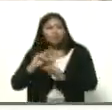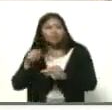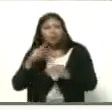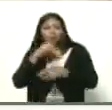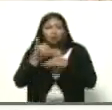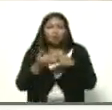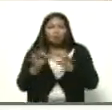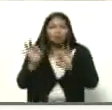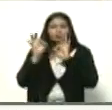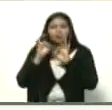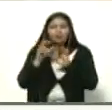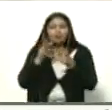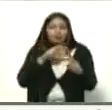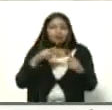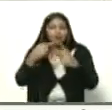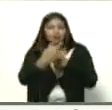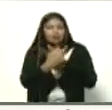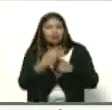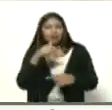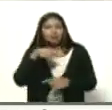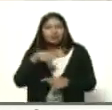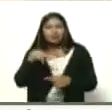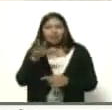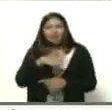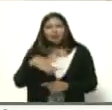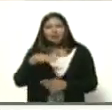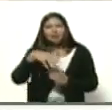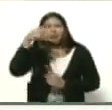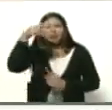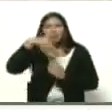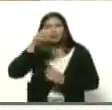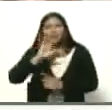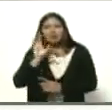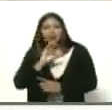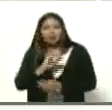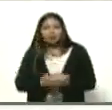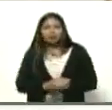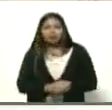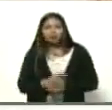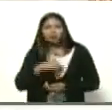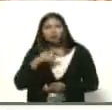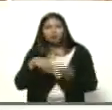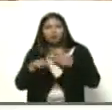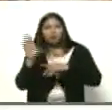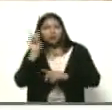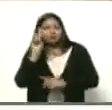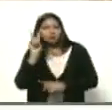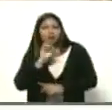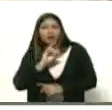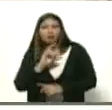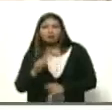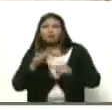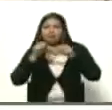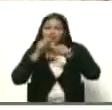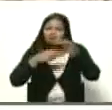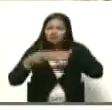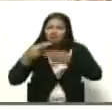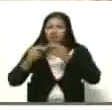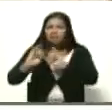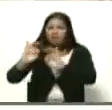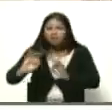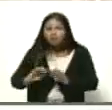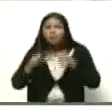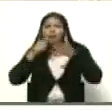programa especial 360 desde la Plaza Altamira en Caracas, Venezuela. Así es Venezuela, un país que sigue en construcción, que sigue